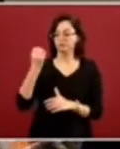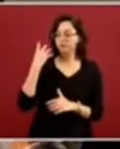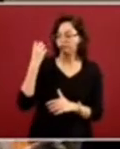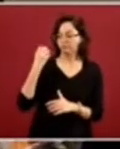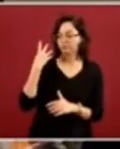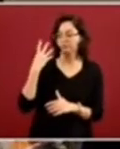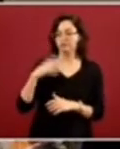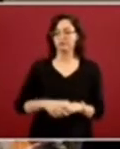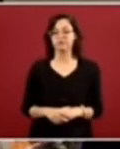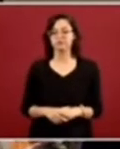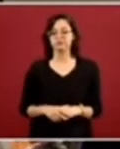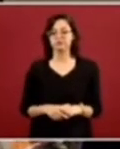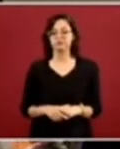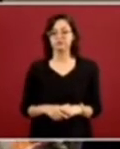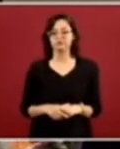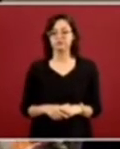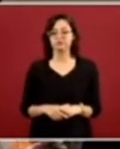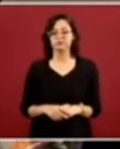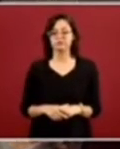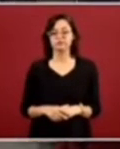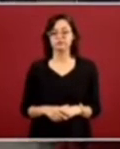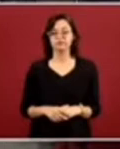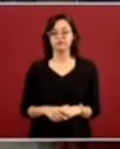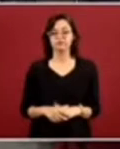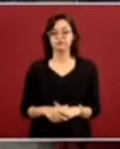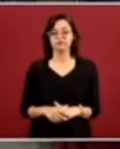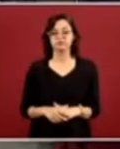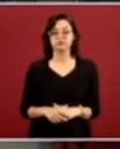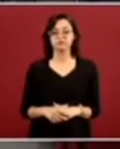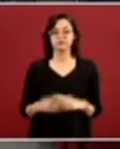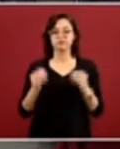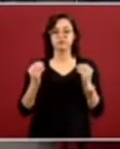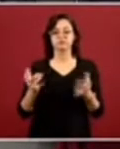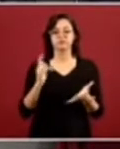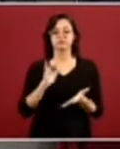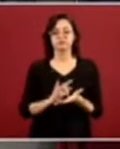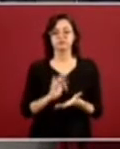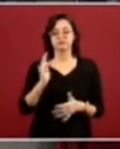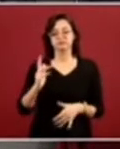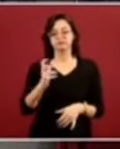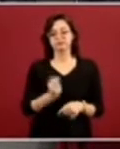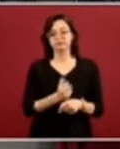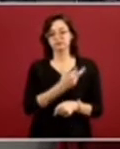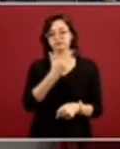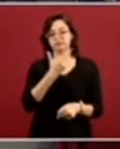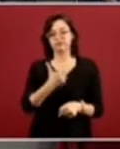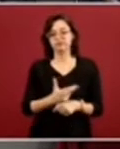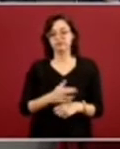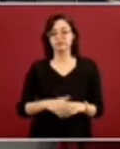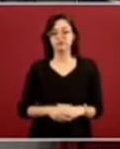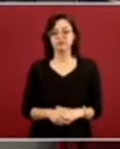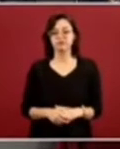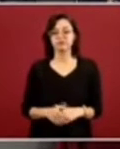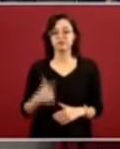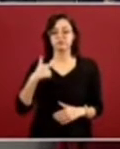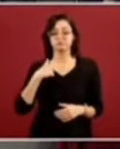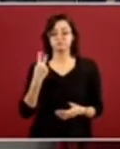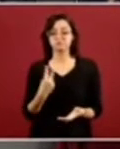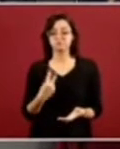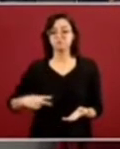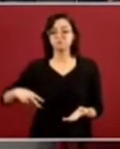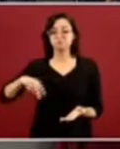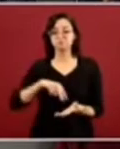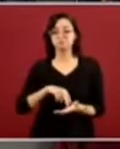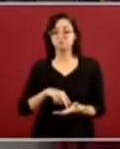la comunicación. Muchas gracias, secretario. Me voy a permitir pararme, si me